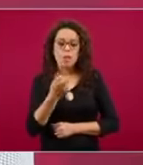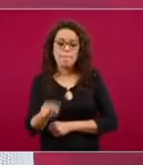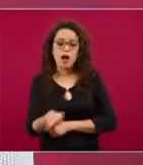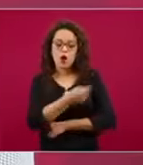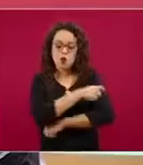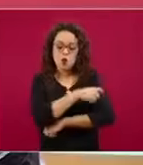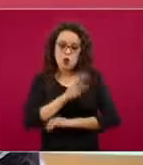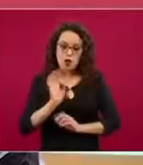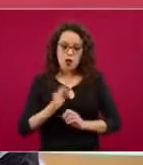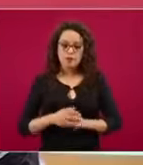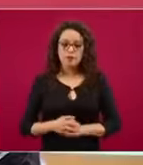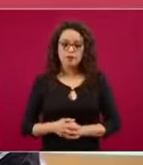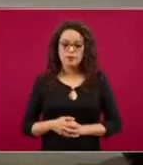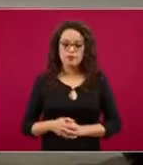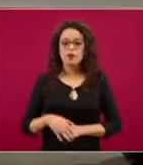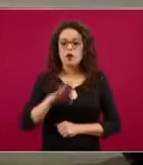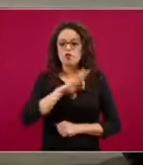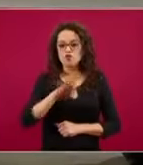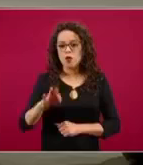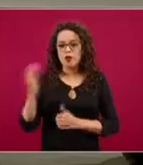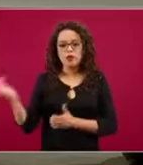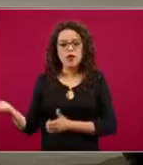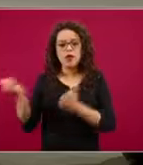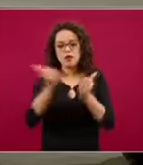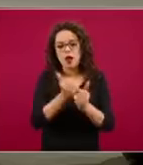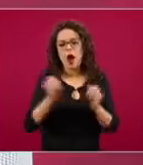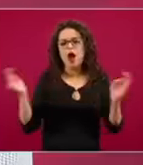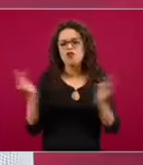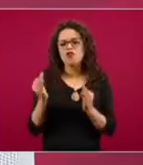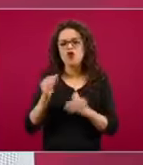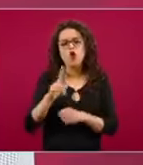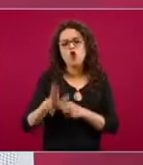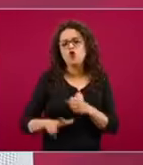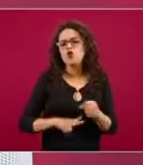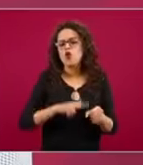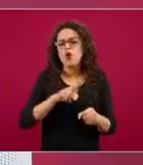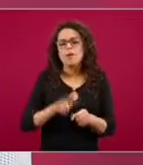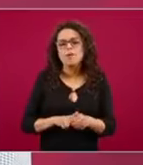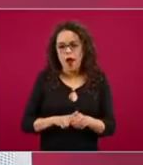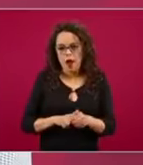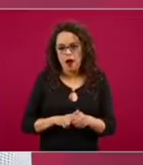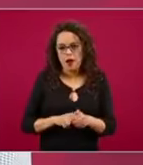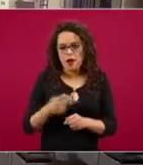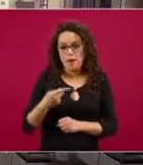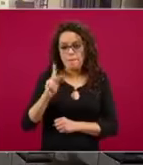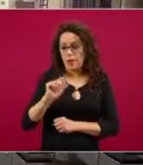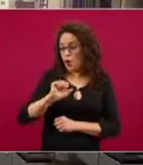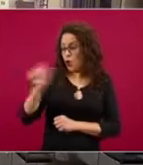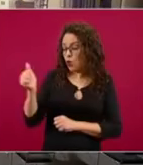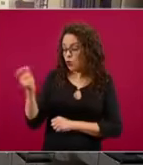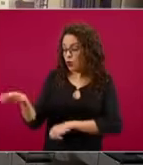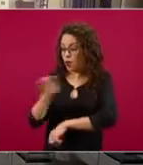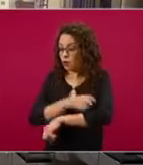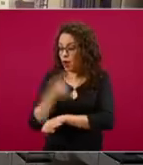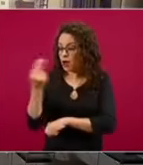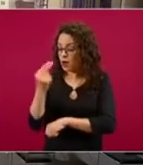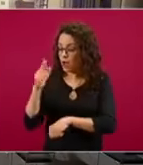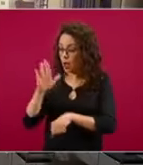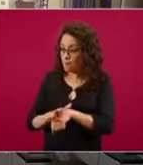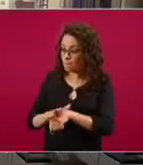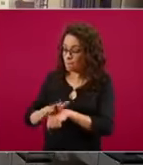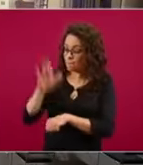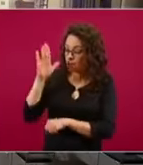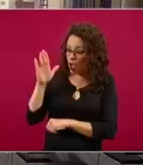pueden llevarse en red de frío normal, pero sin descartar la posibilidad que algunas otras vacunas que requieren de mayor